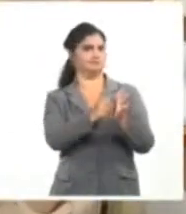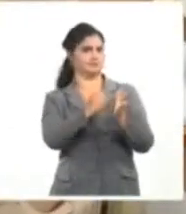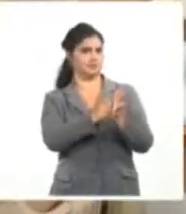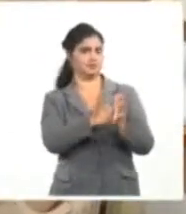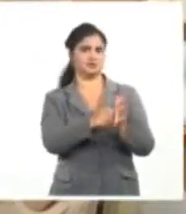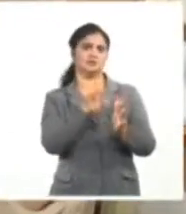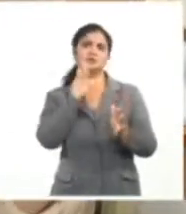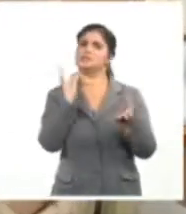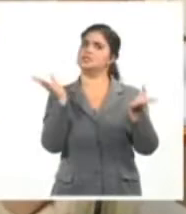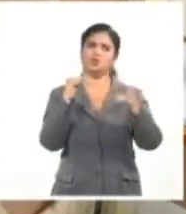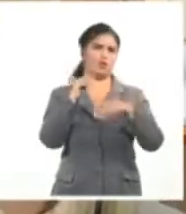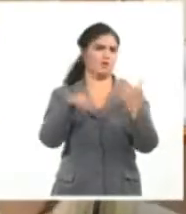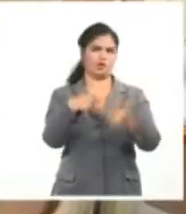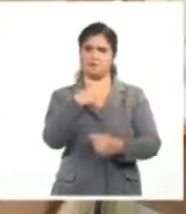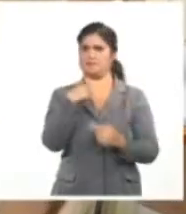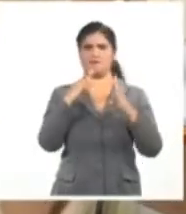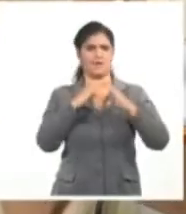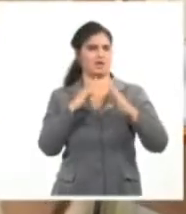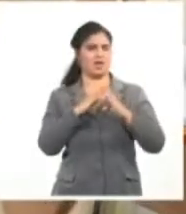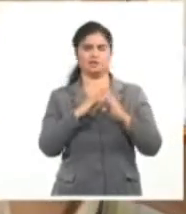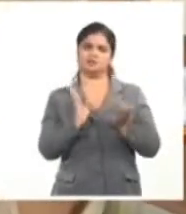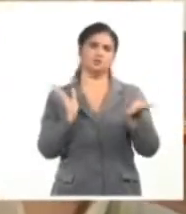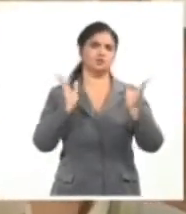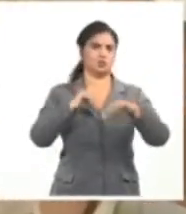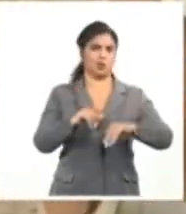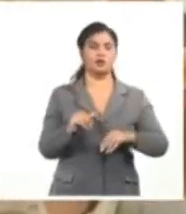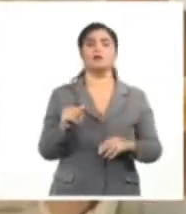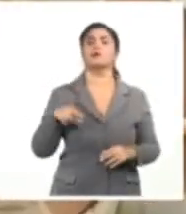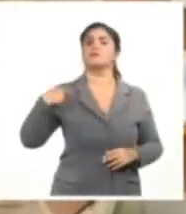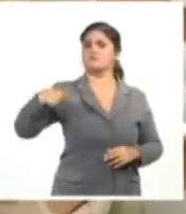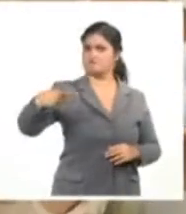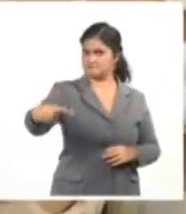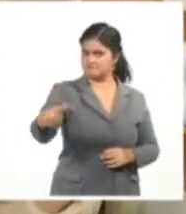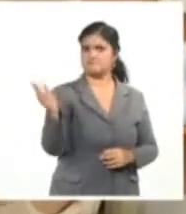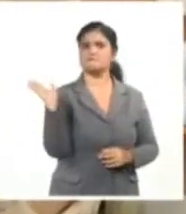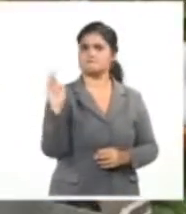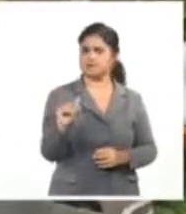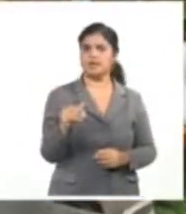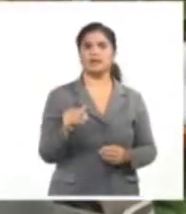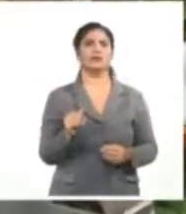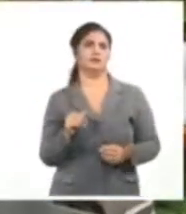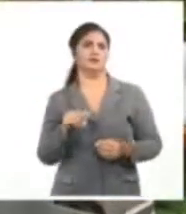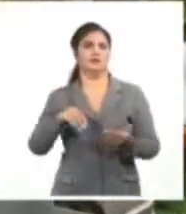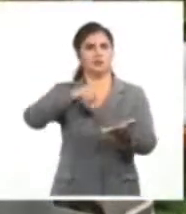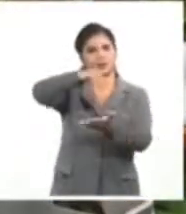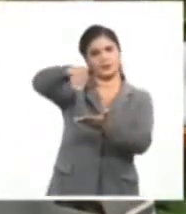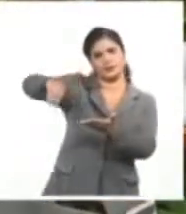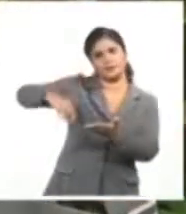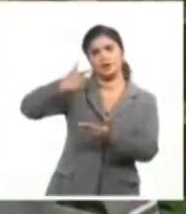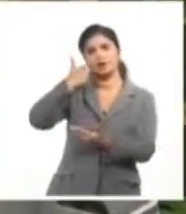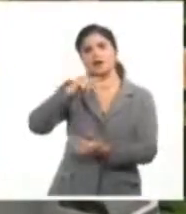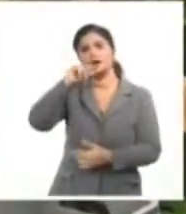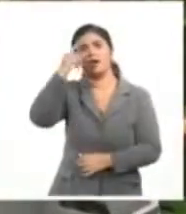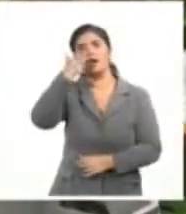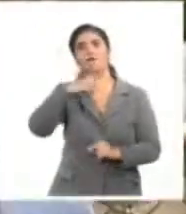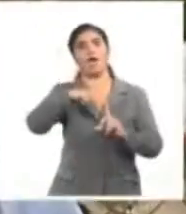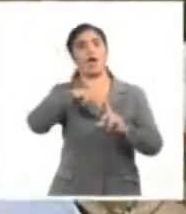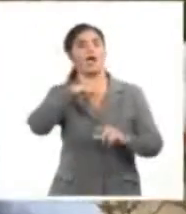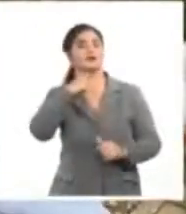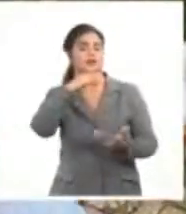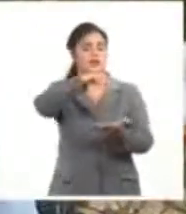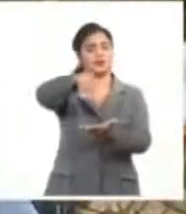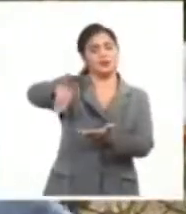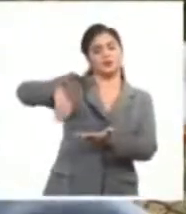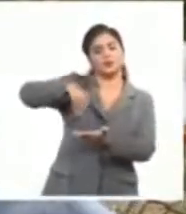problemas en El Tanque te dan el alambre muy a menudo y revisan